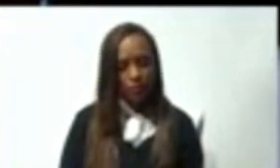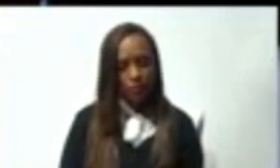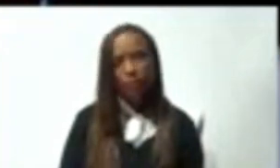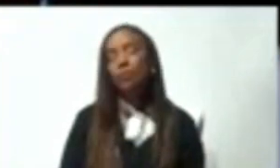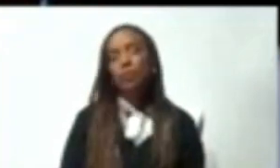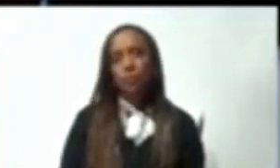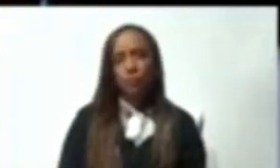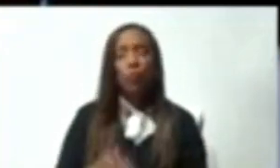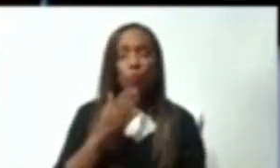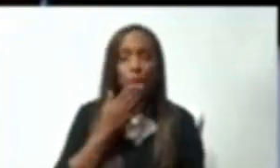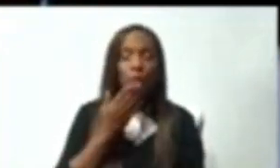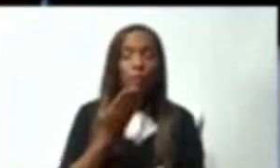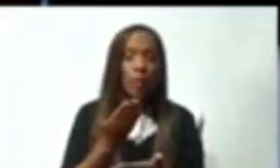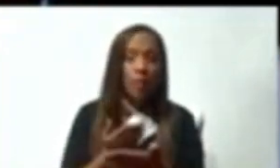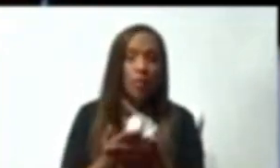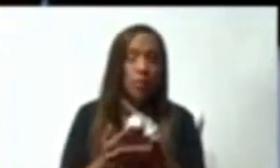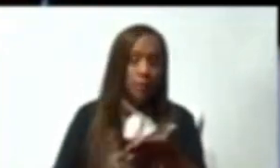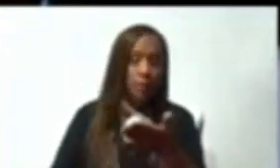y diputadas.